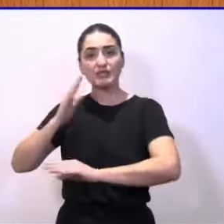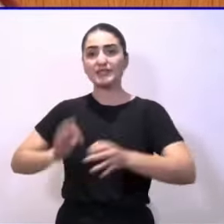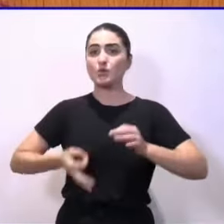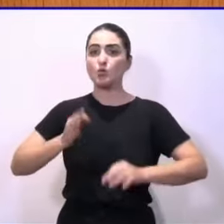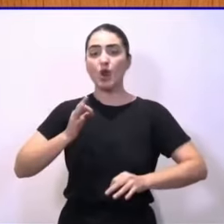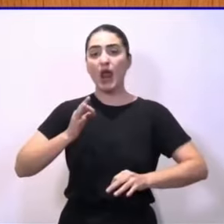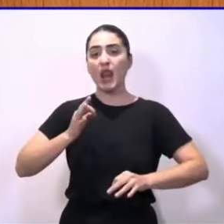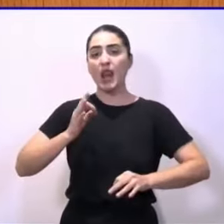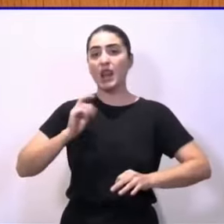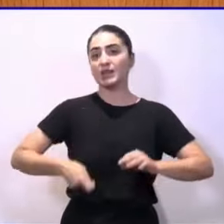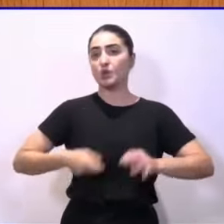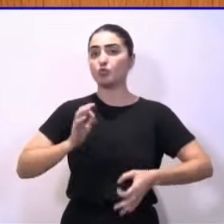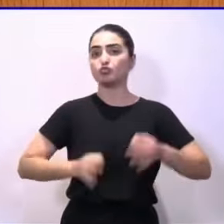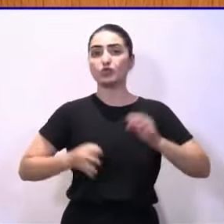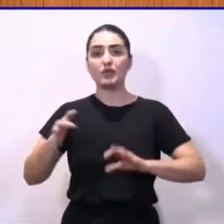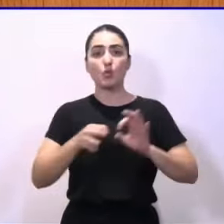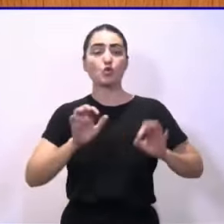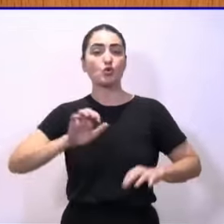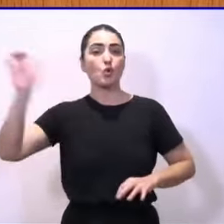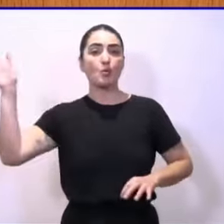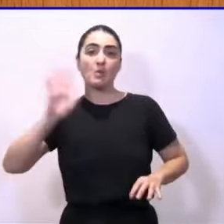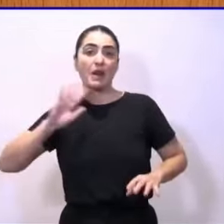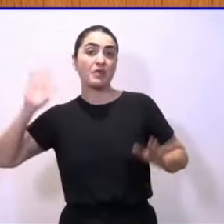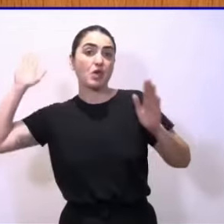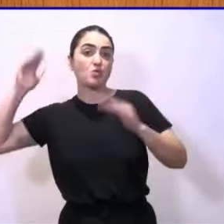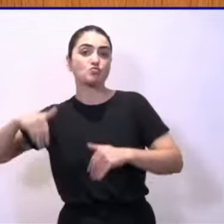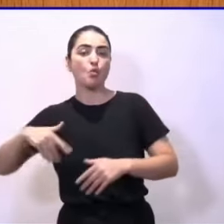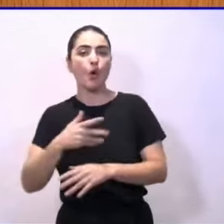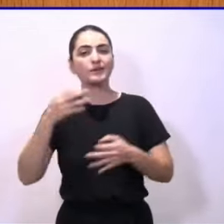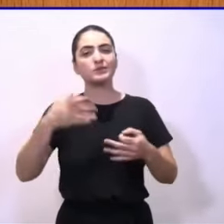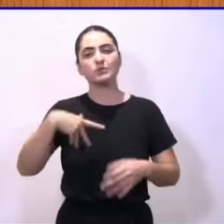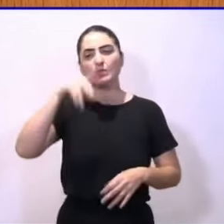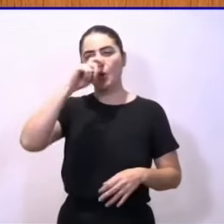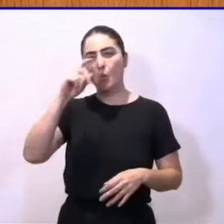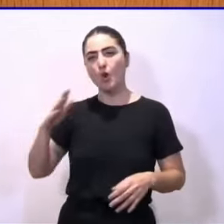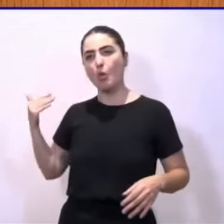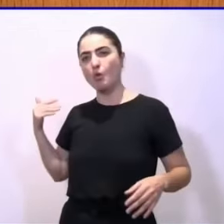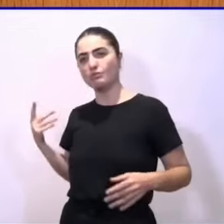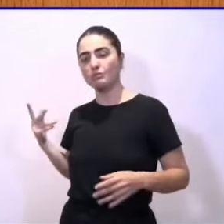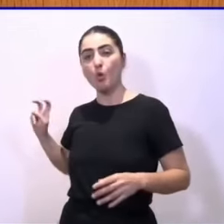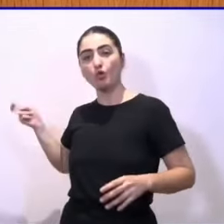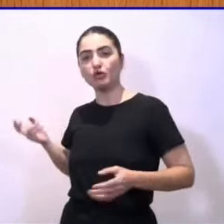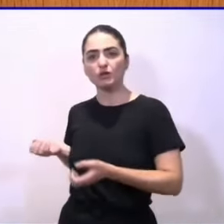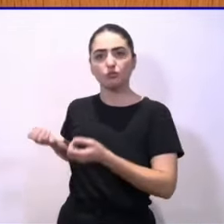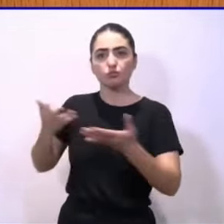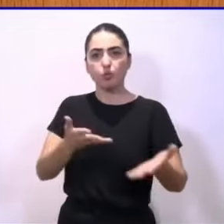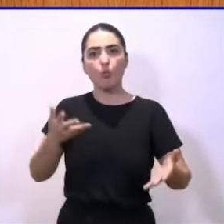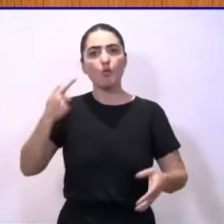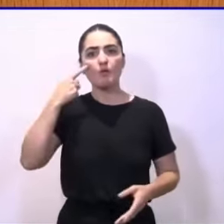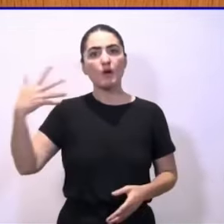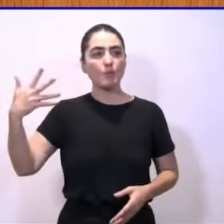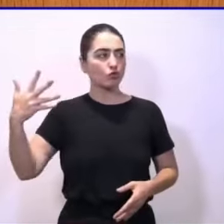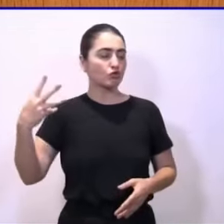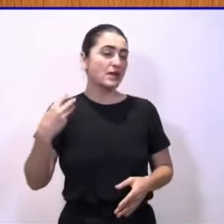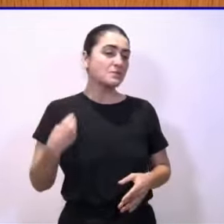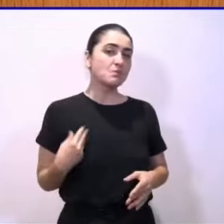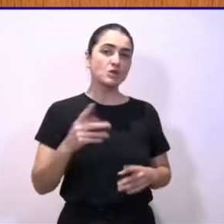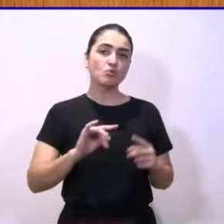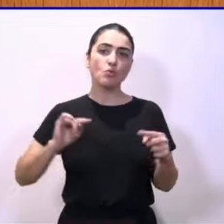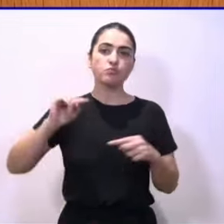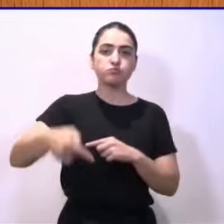Unión Europea no existieran, pues siempre me acuerdo de otras sentencias que fueron famosas y que tuvieron el mismo